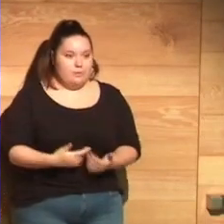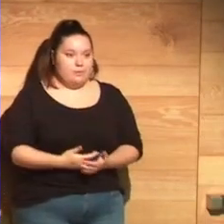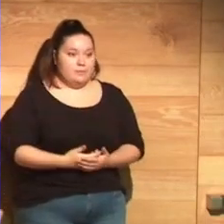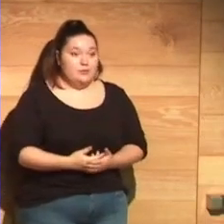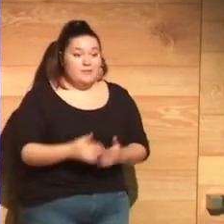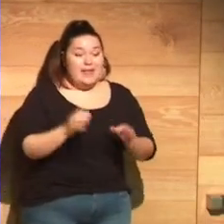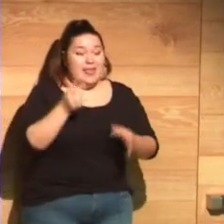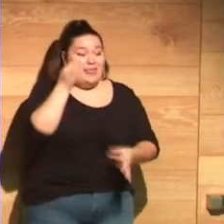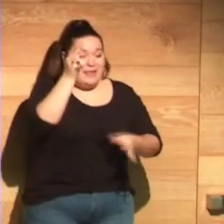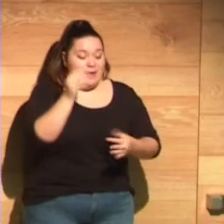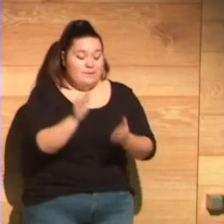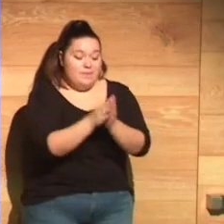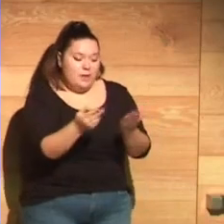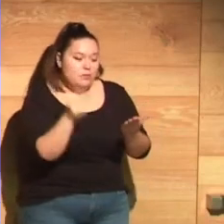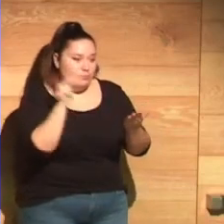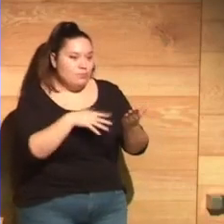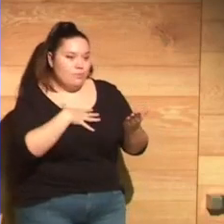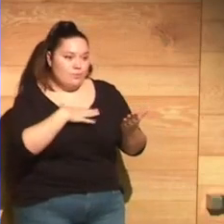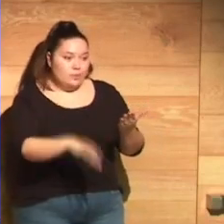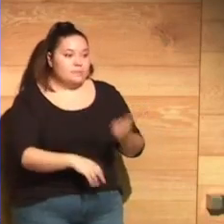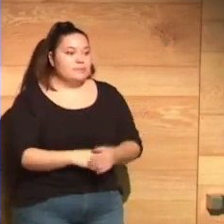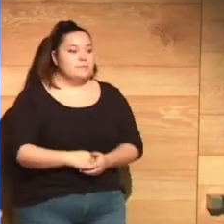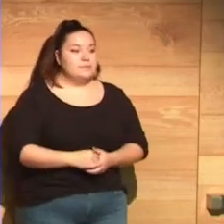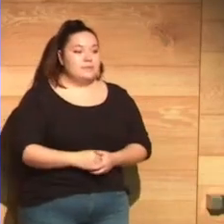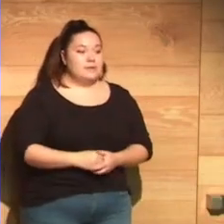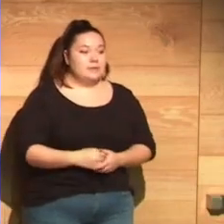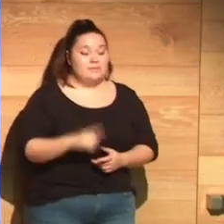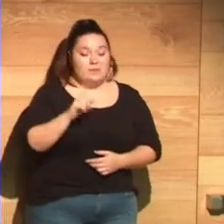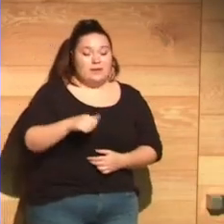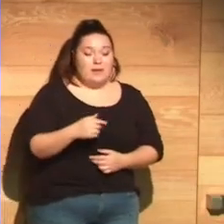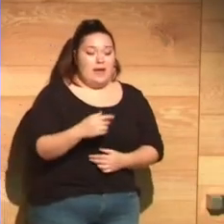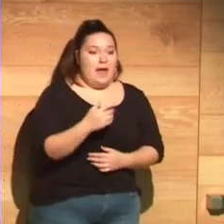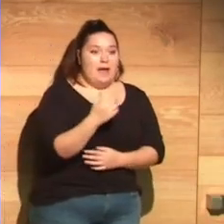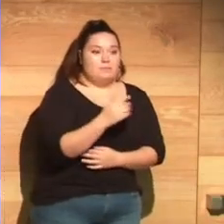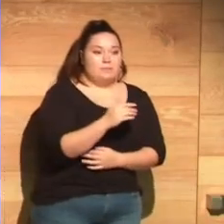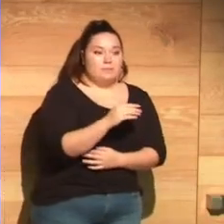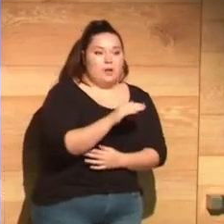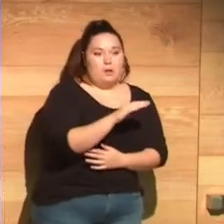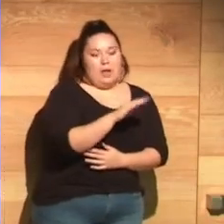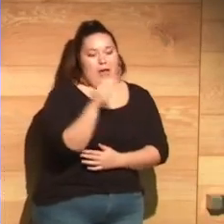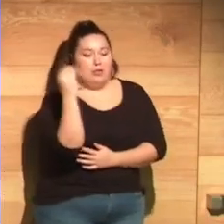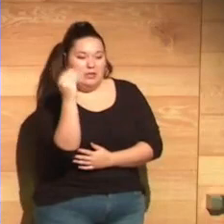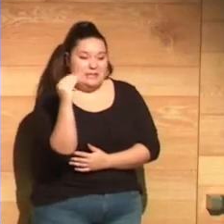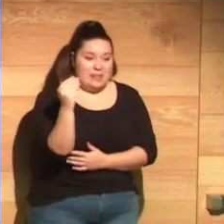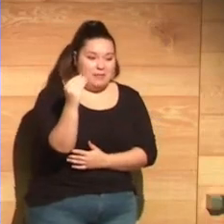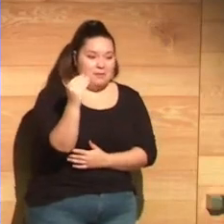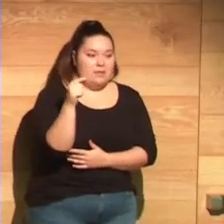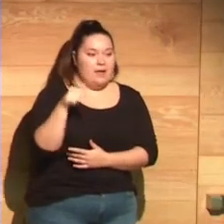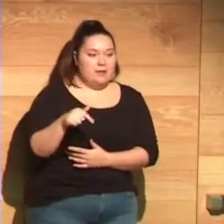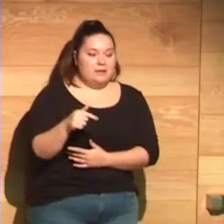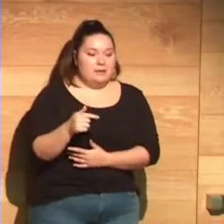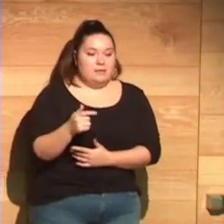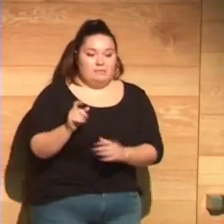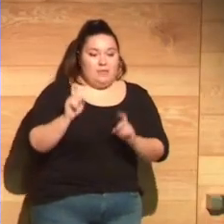está en el libro. Sí, bueno, a ella se le niega de hecho desde la adolescencia, desde que desarrolla. Pero porque al